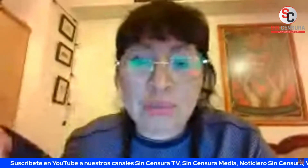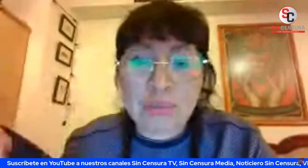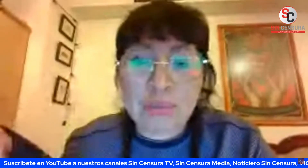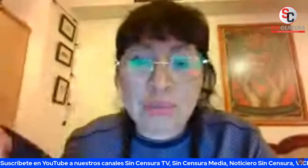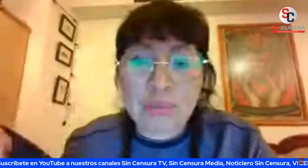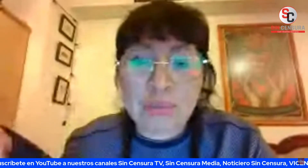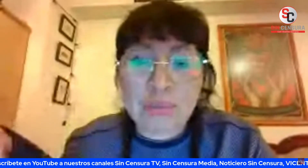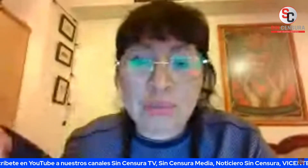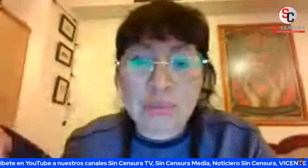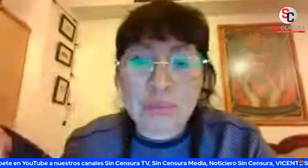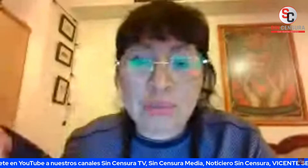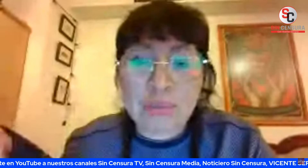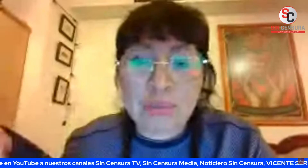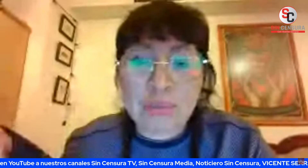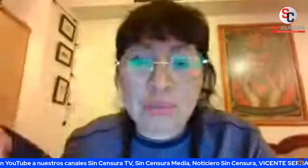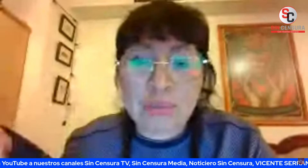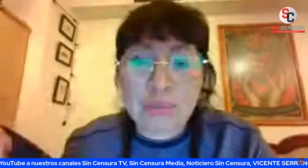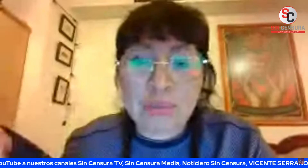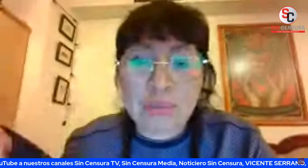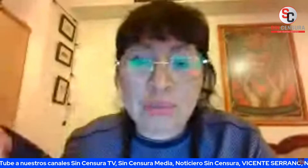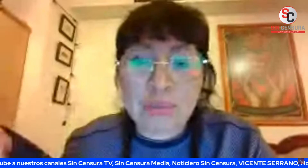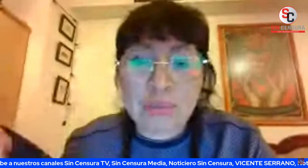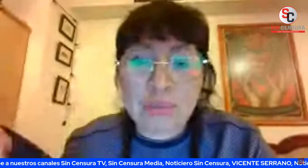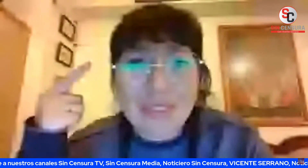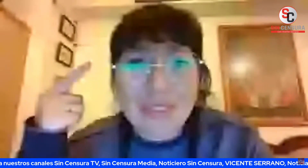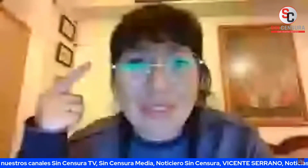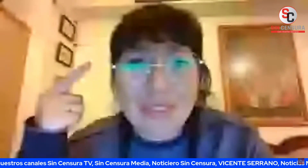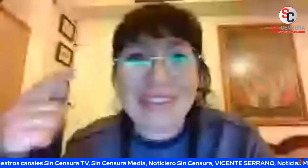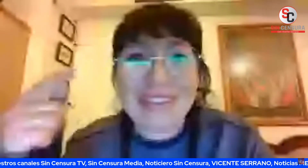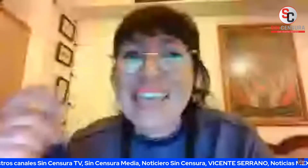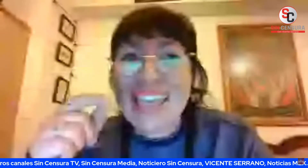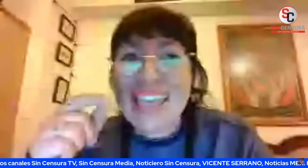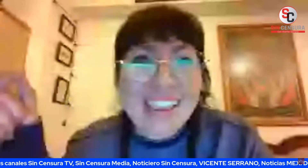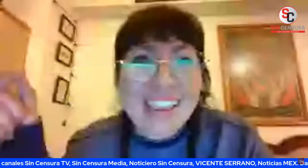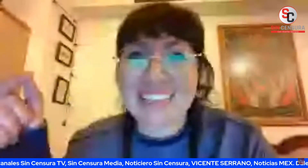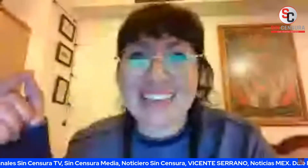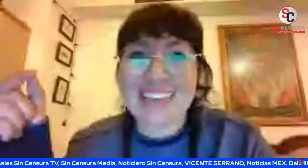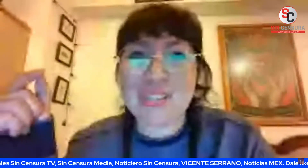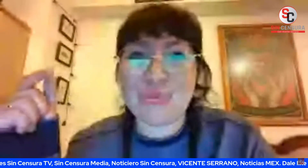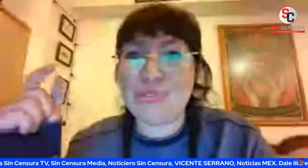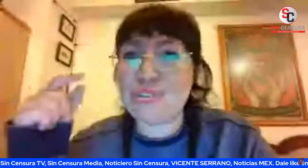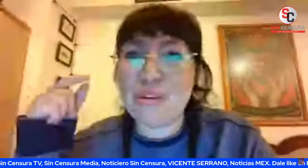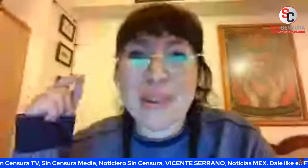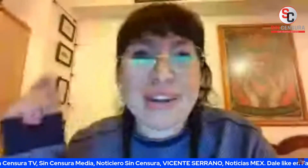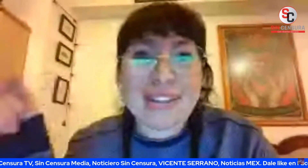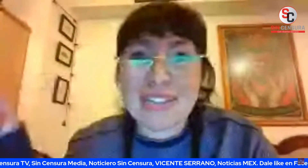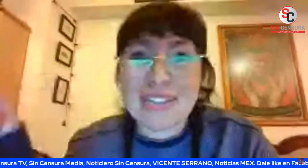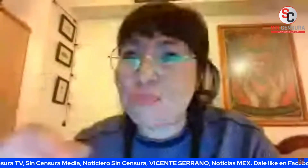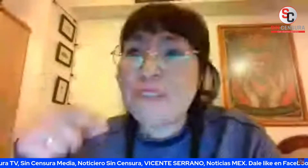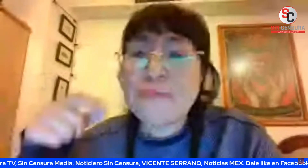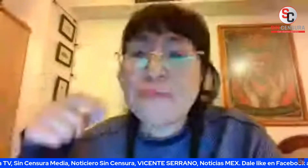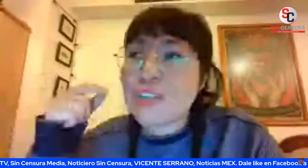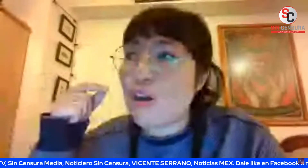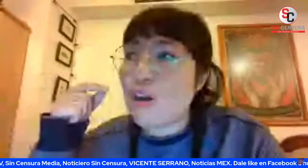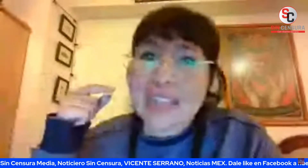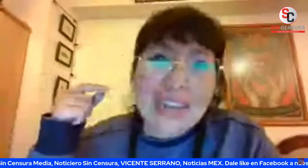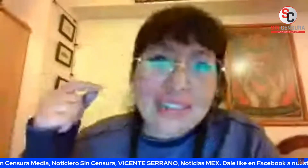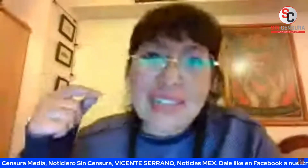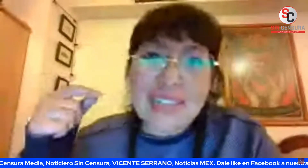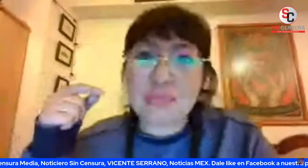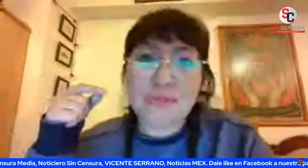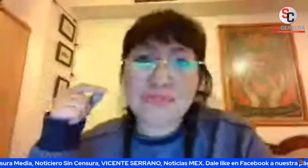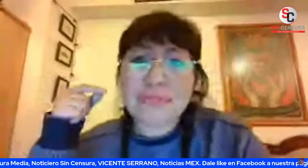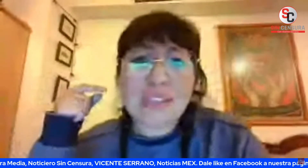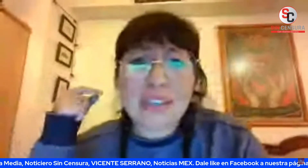de debate, y nos ha orillado a debatir N cantidad de asuntos sobre racismo, sobre clasismo, sobre